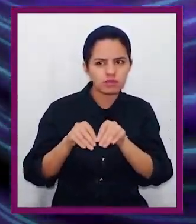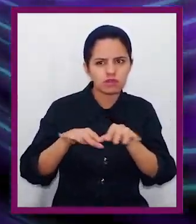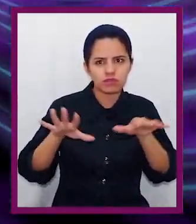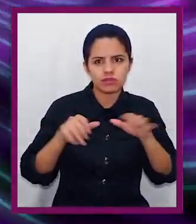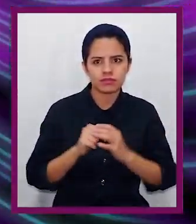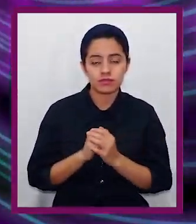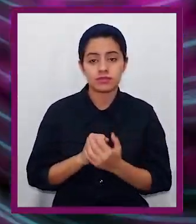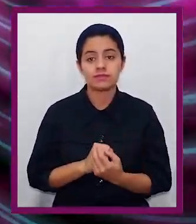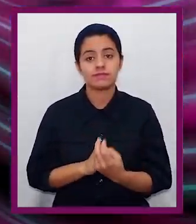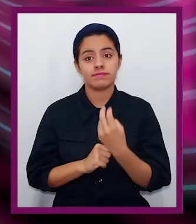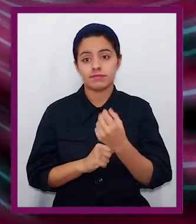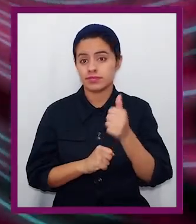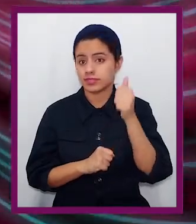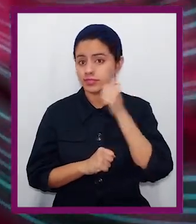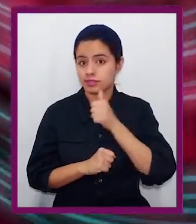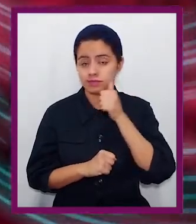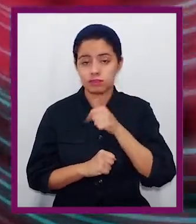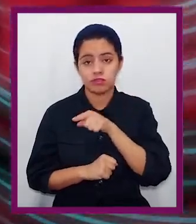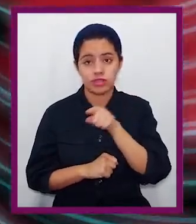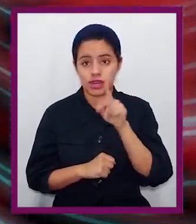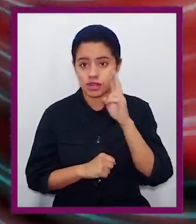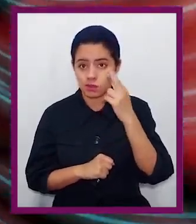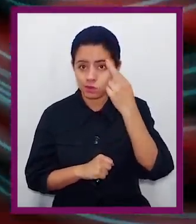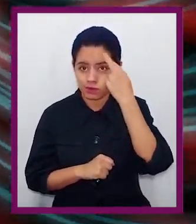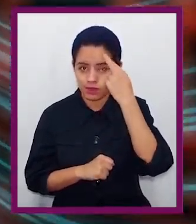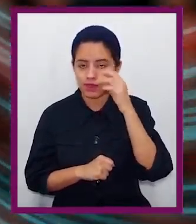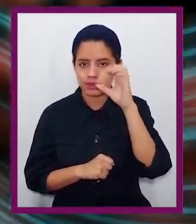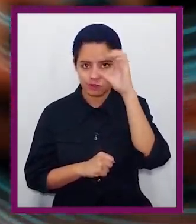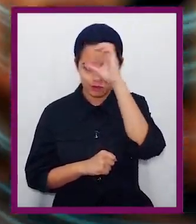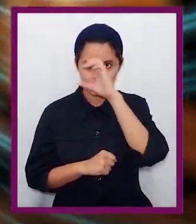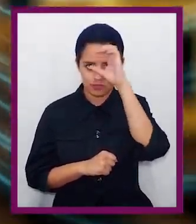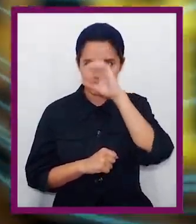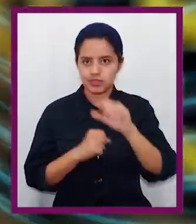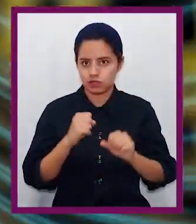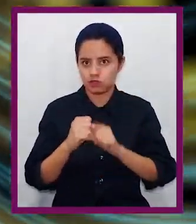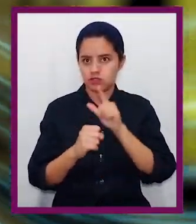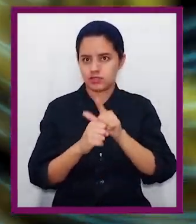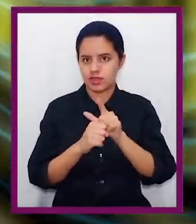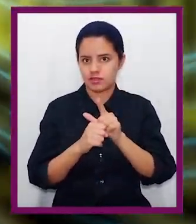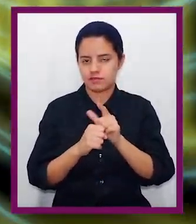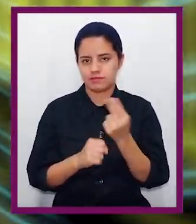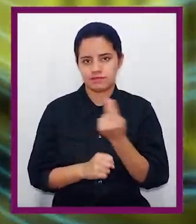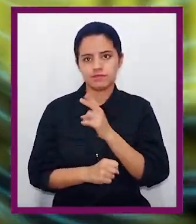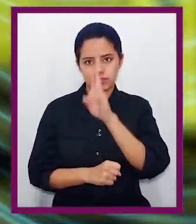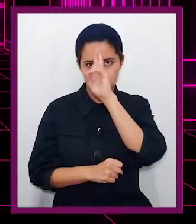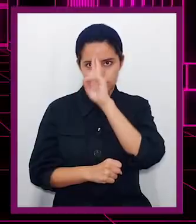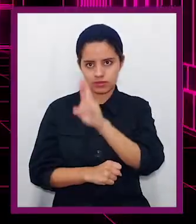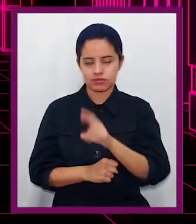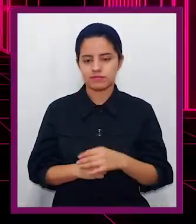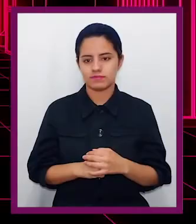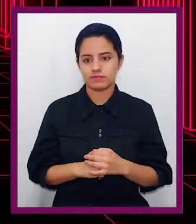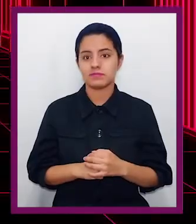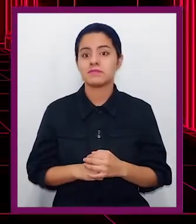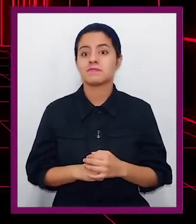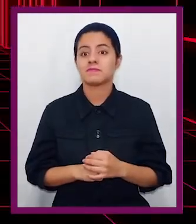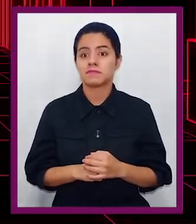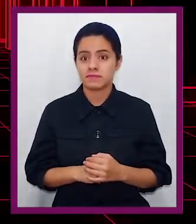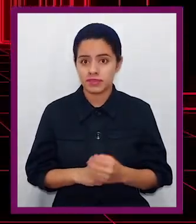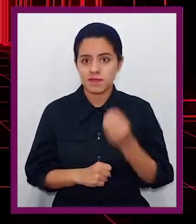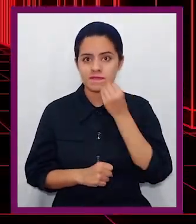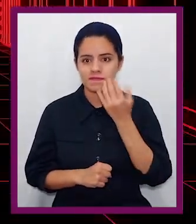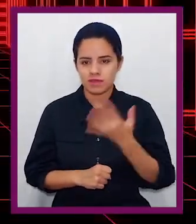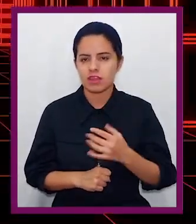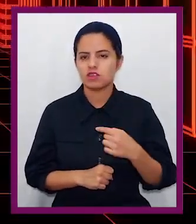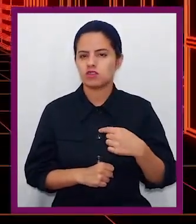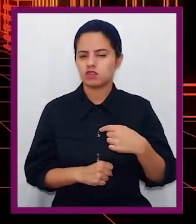Es decir, tengamos siempre presente nuestra conciencia social y ciudadana. ¡Genial, amiga Cienfuegos!